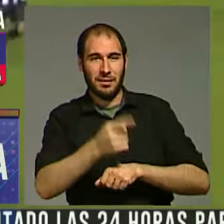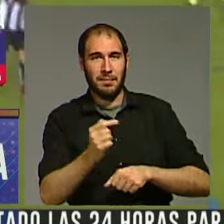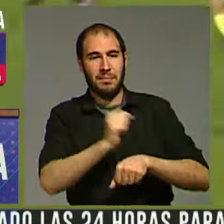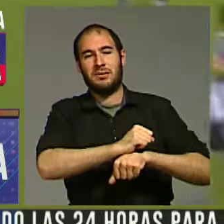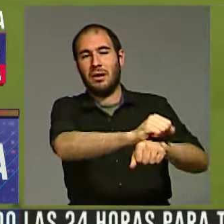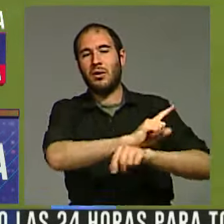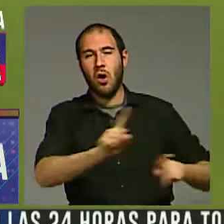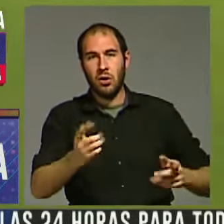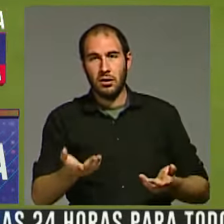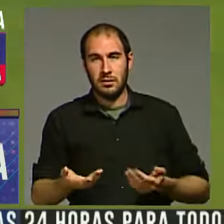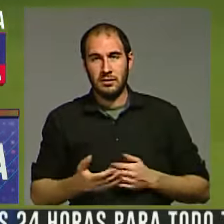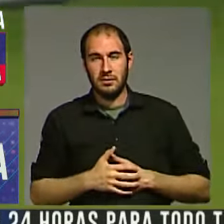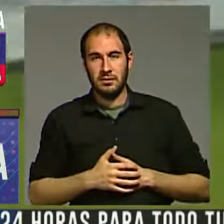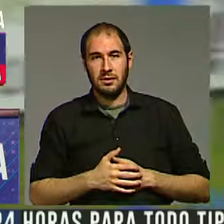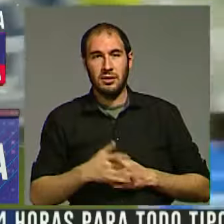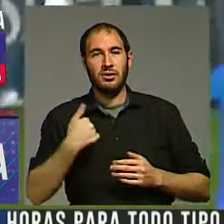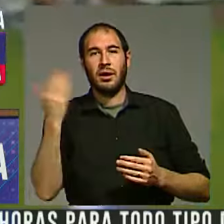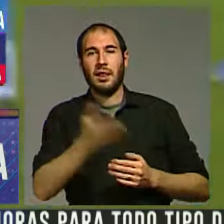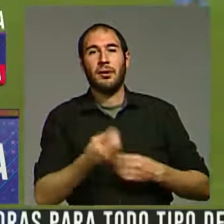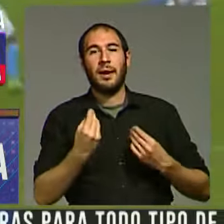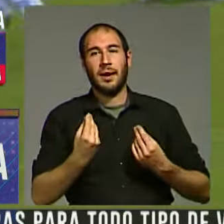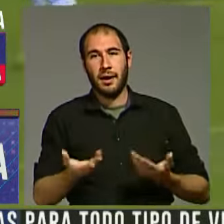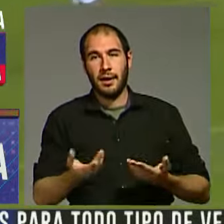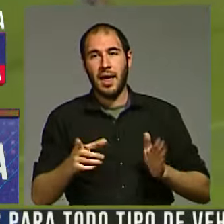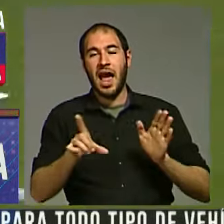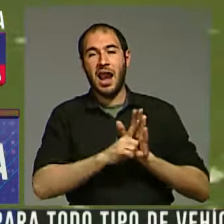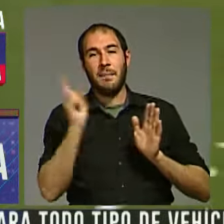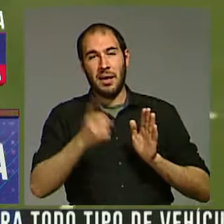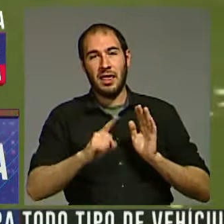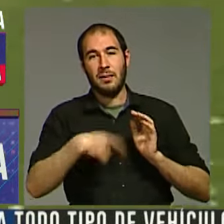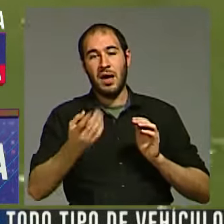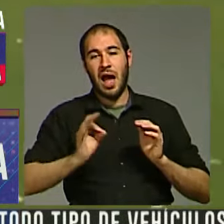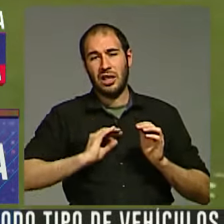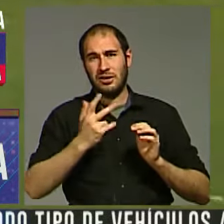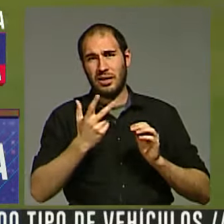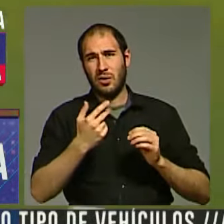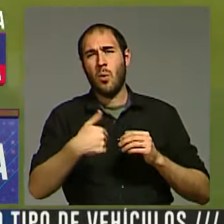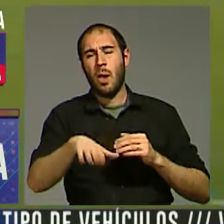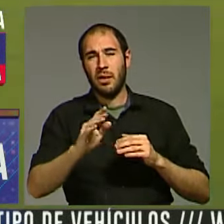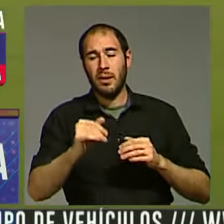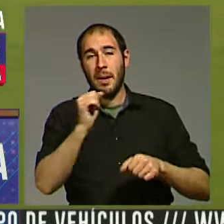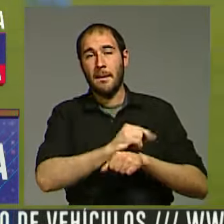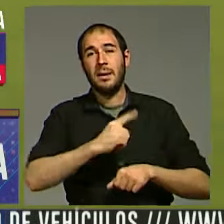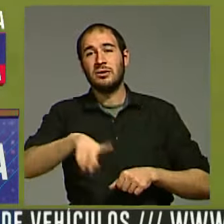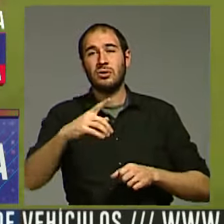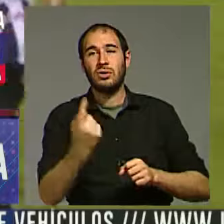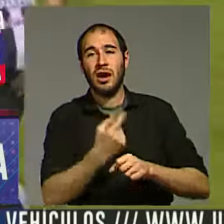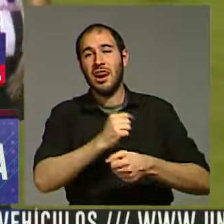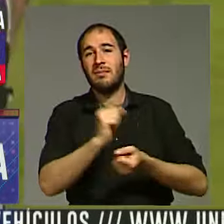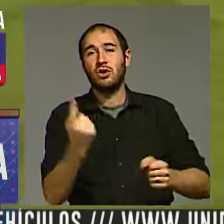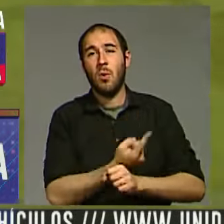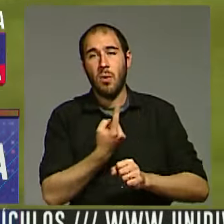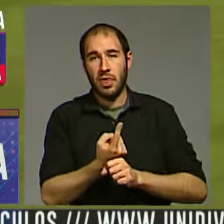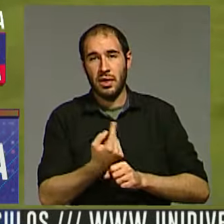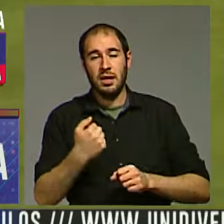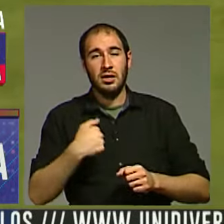preso. ¿Para qué te condeno a 10 años de cárcel? Si la ley dice que después de 3 años, creo que no sé cuánto, tenés que ir a parar preso y no podés estar libre. Si yo